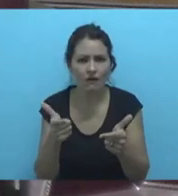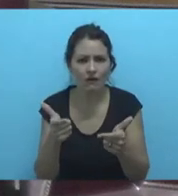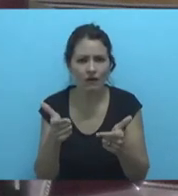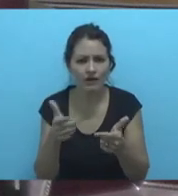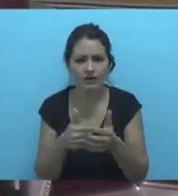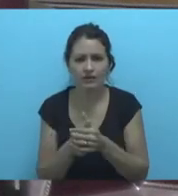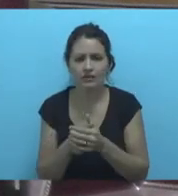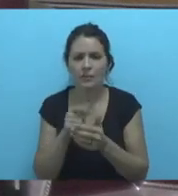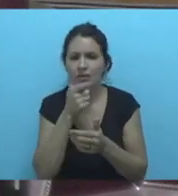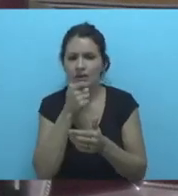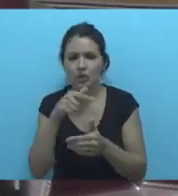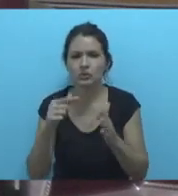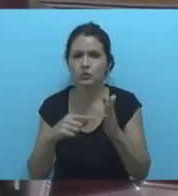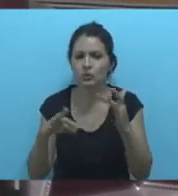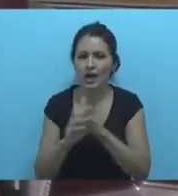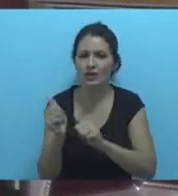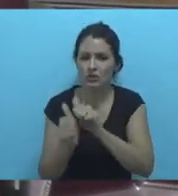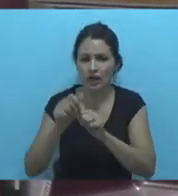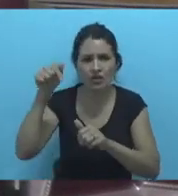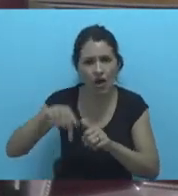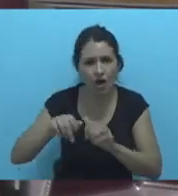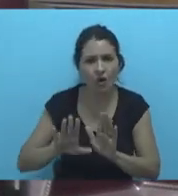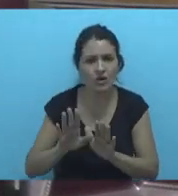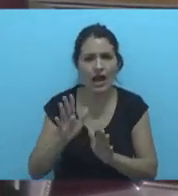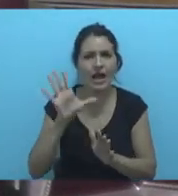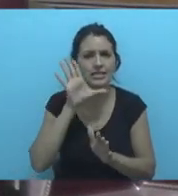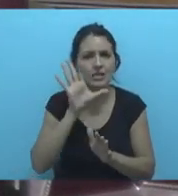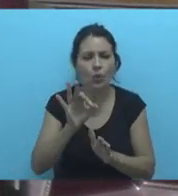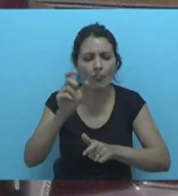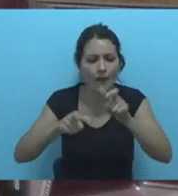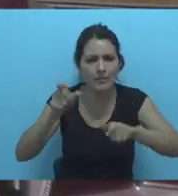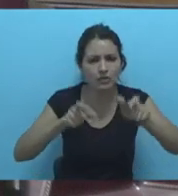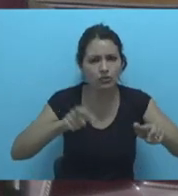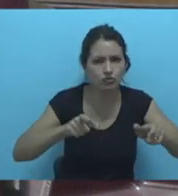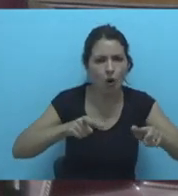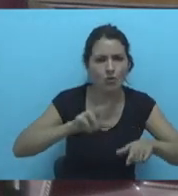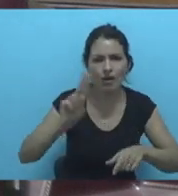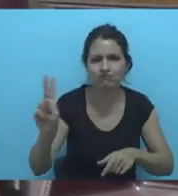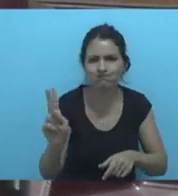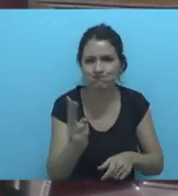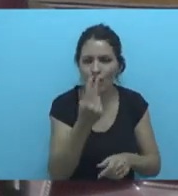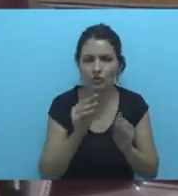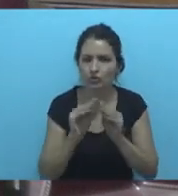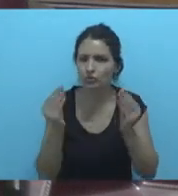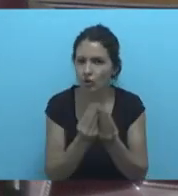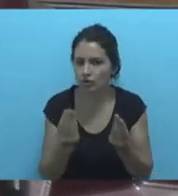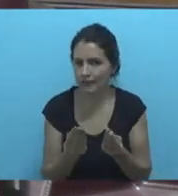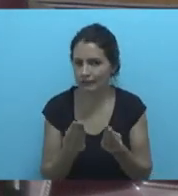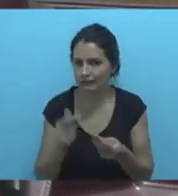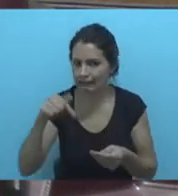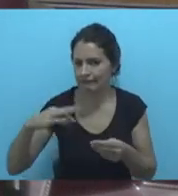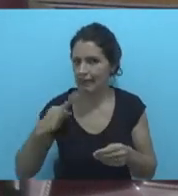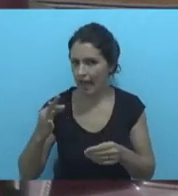por ejemplo, que en la ciudad de Rosario ya tengamos más de 50 asesinatos en lo que va del año, por ajuste de cuentas narcos